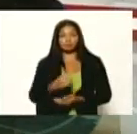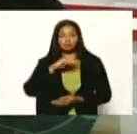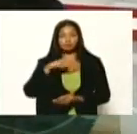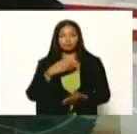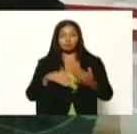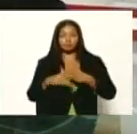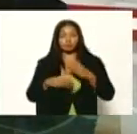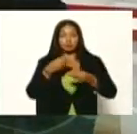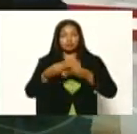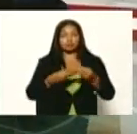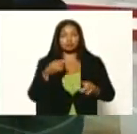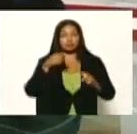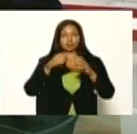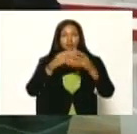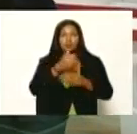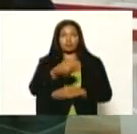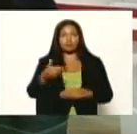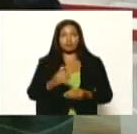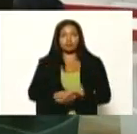estamos llevándoles a ustedes